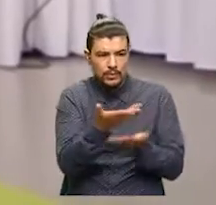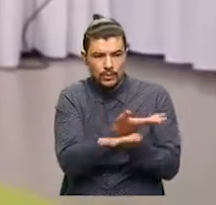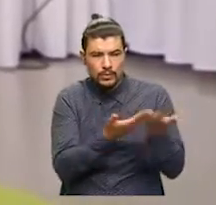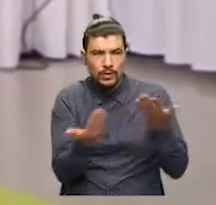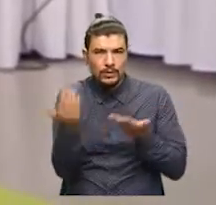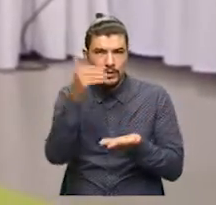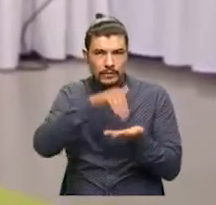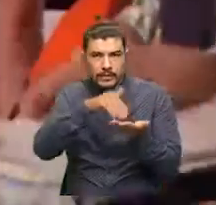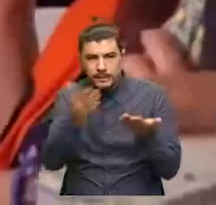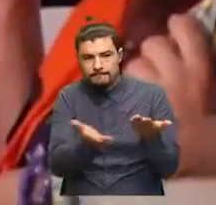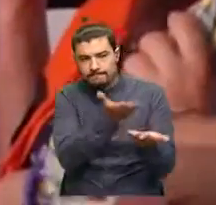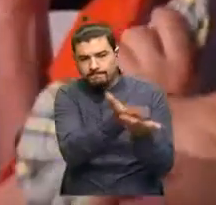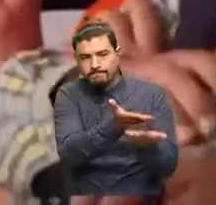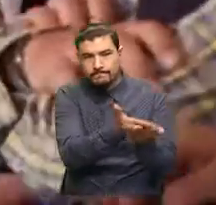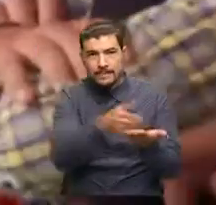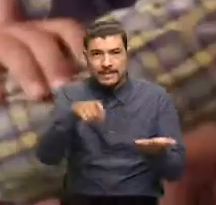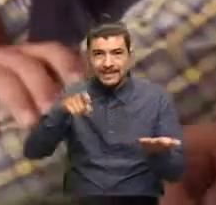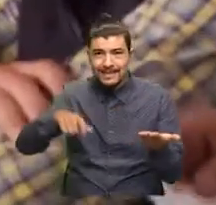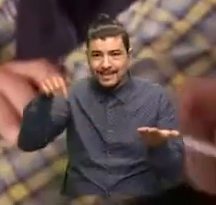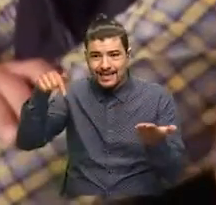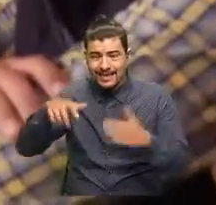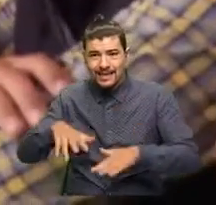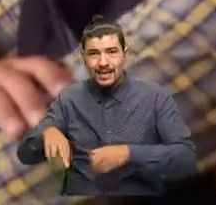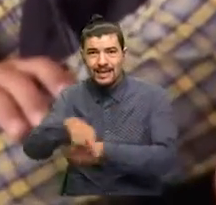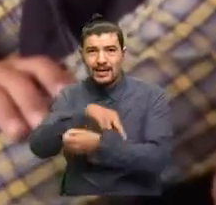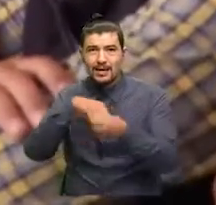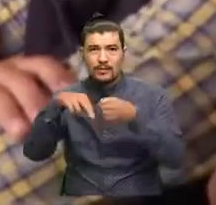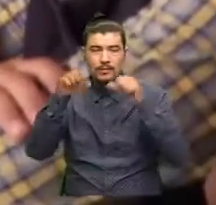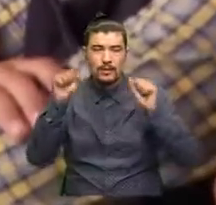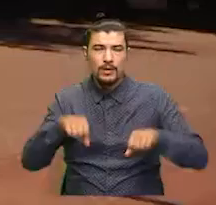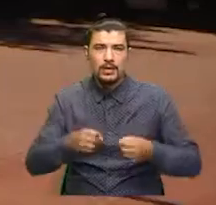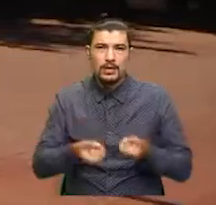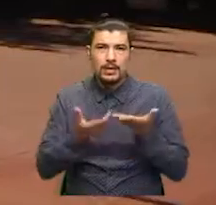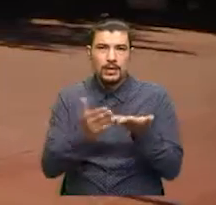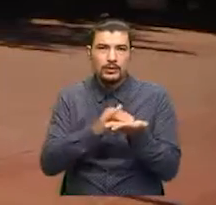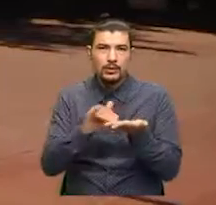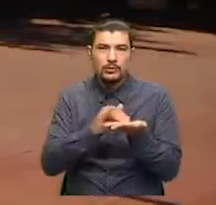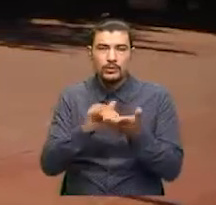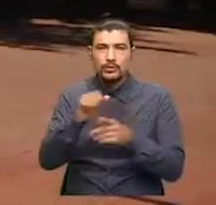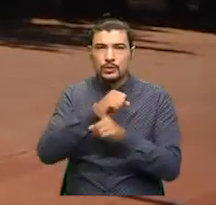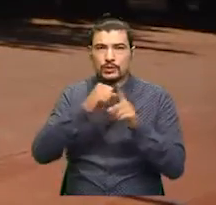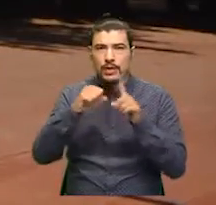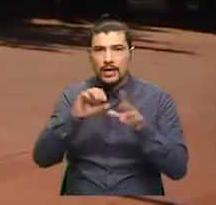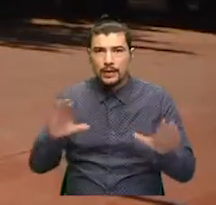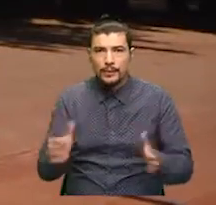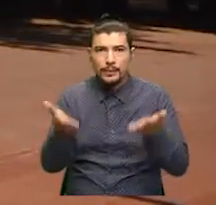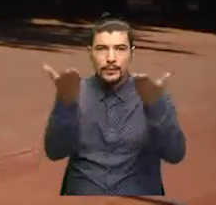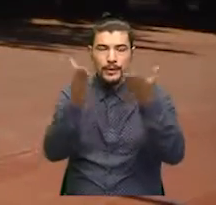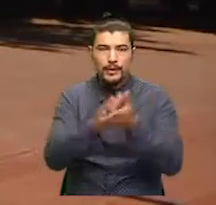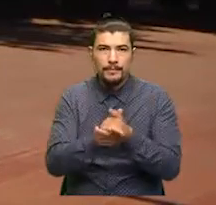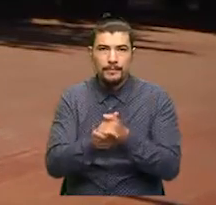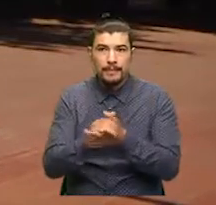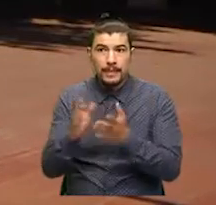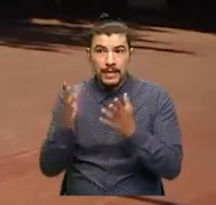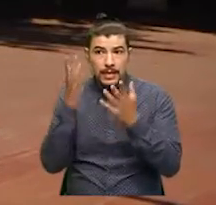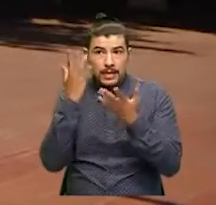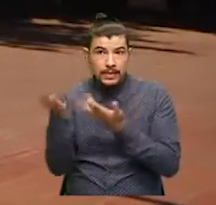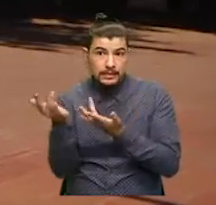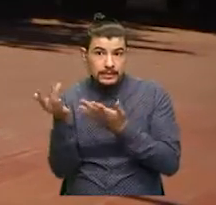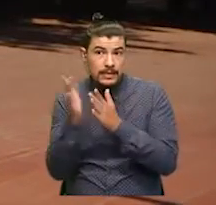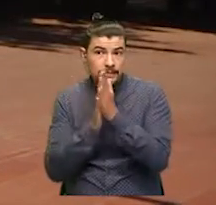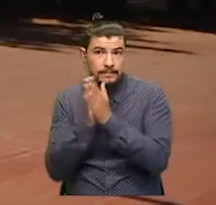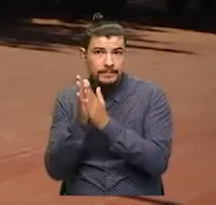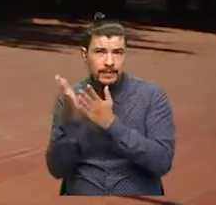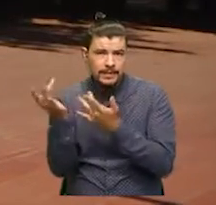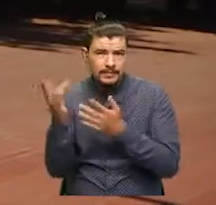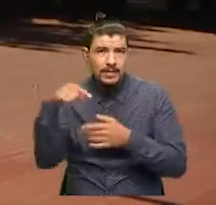presentadas iniciativas que le urgen a la región para salir de la crisis humanitaria y social las expectativas se mantienen para que la próxima